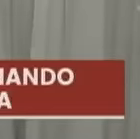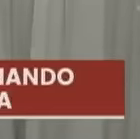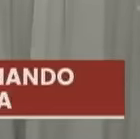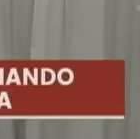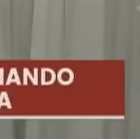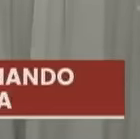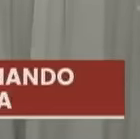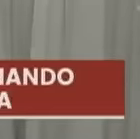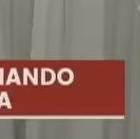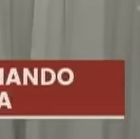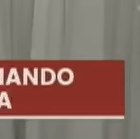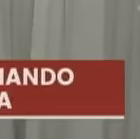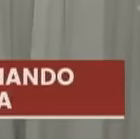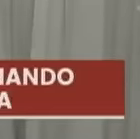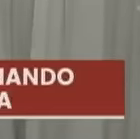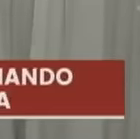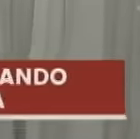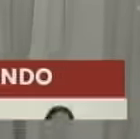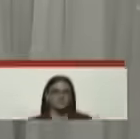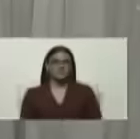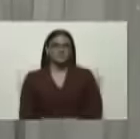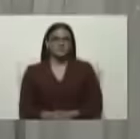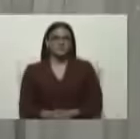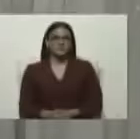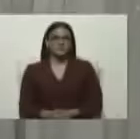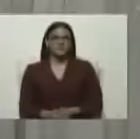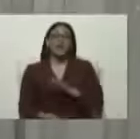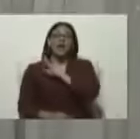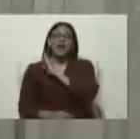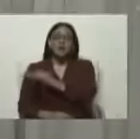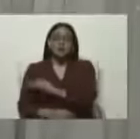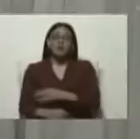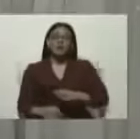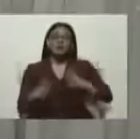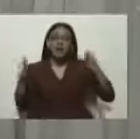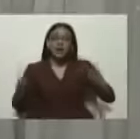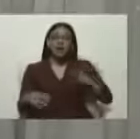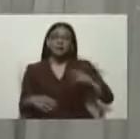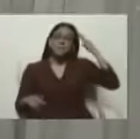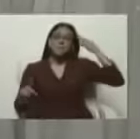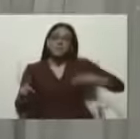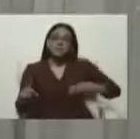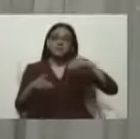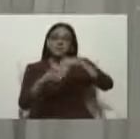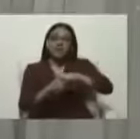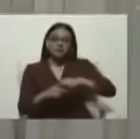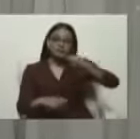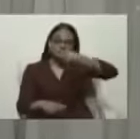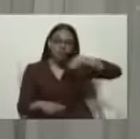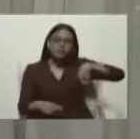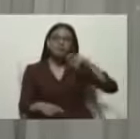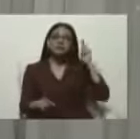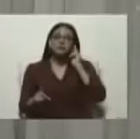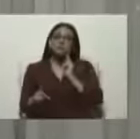La fuerza militar popular más grande que tiene este continente es la milicia